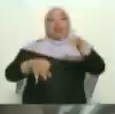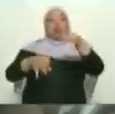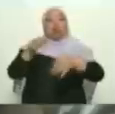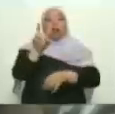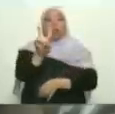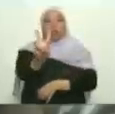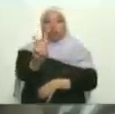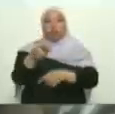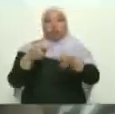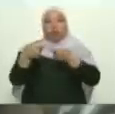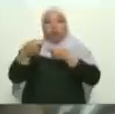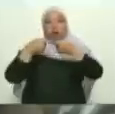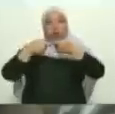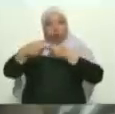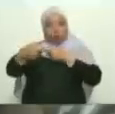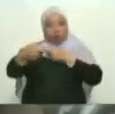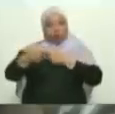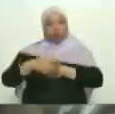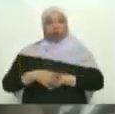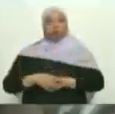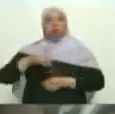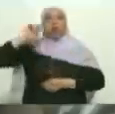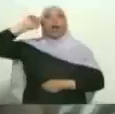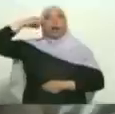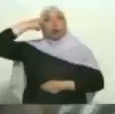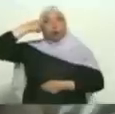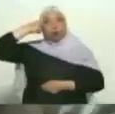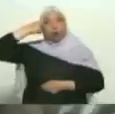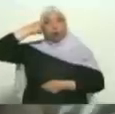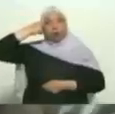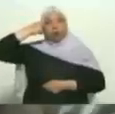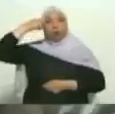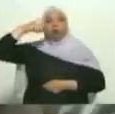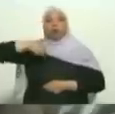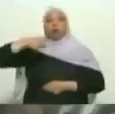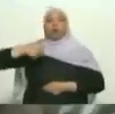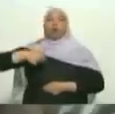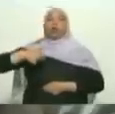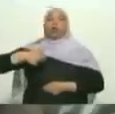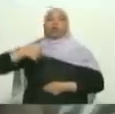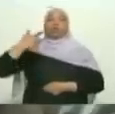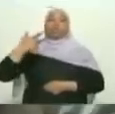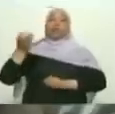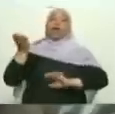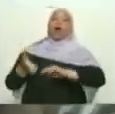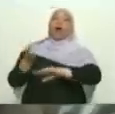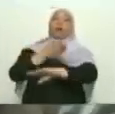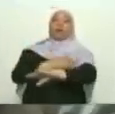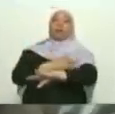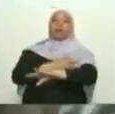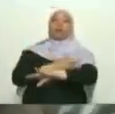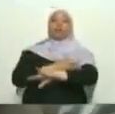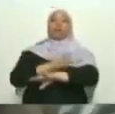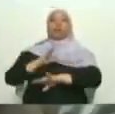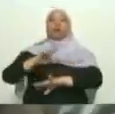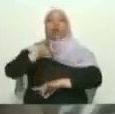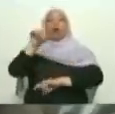Terrorismo. Debo recordar que Borges tiene 2 órdenes de aprehensión previa, una por